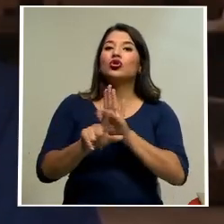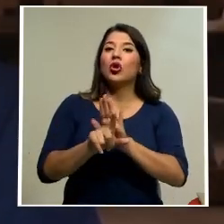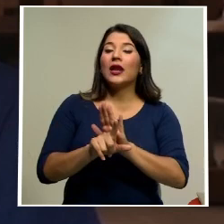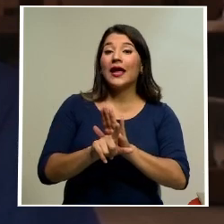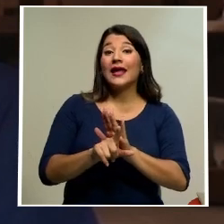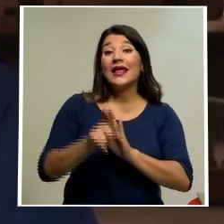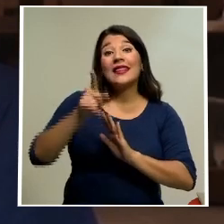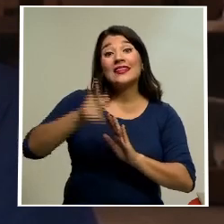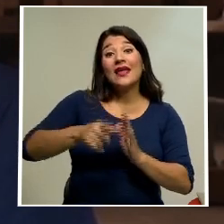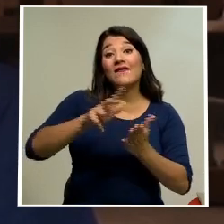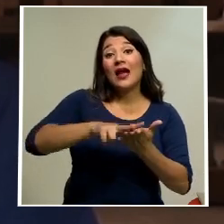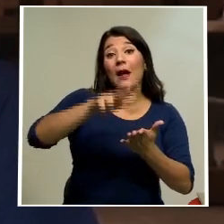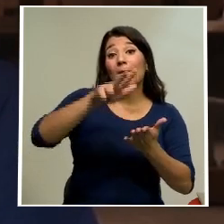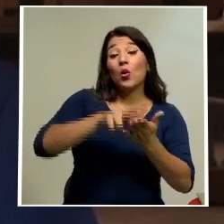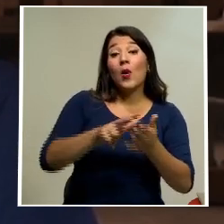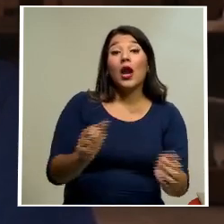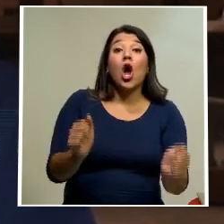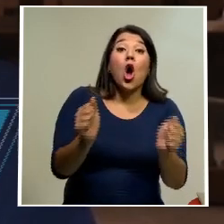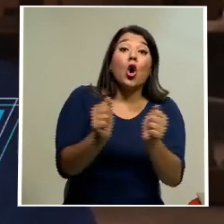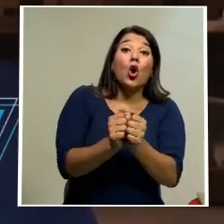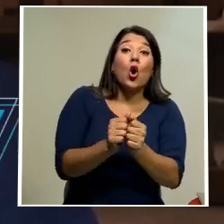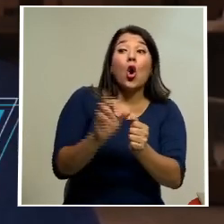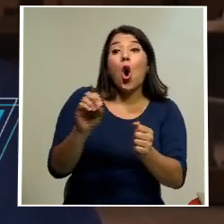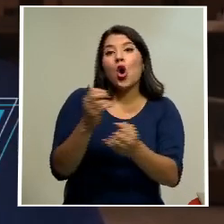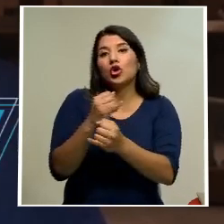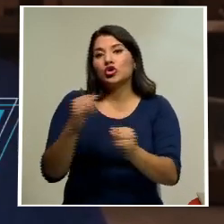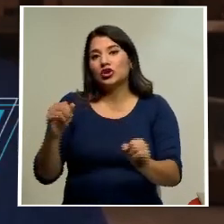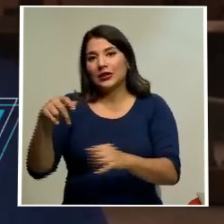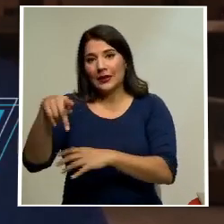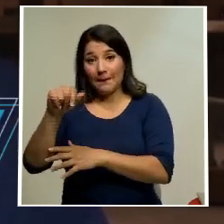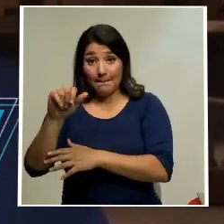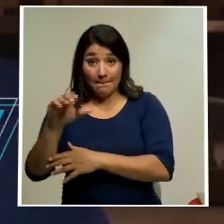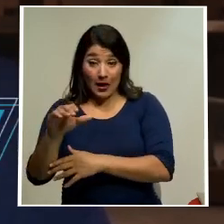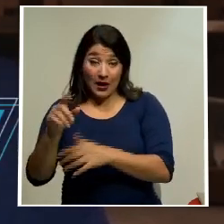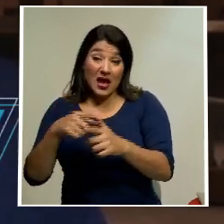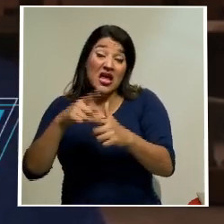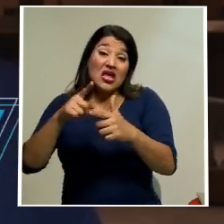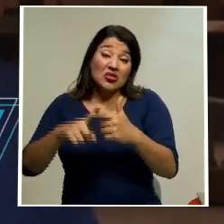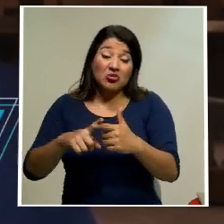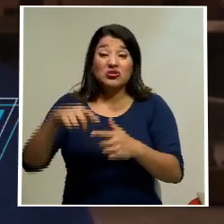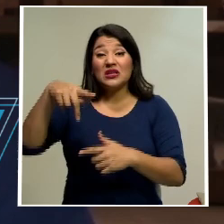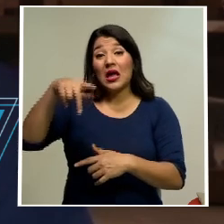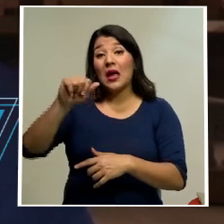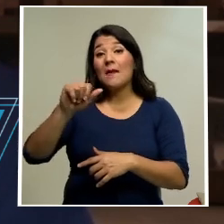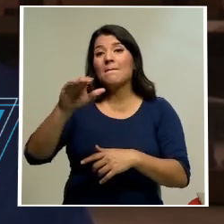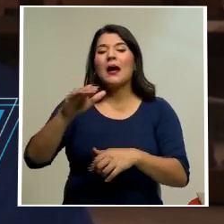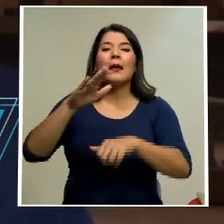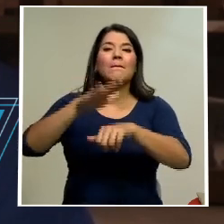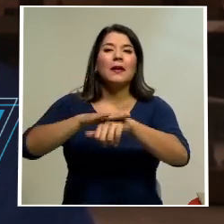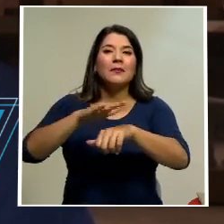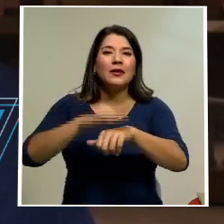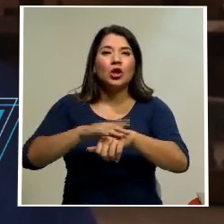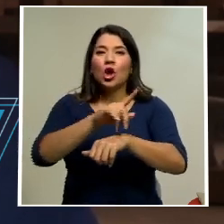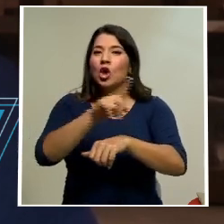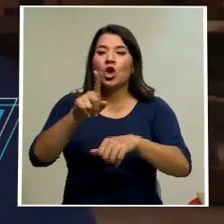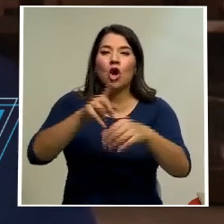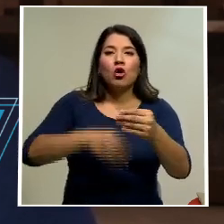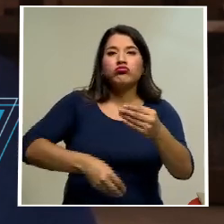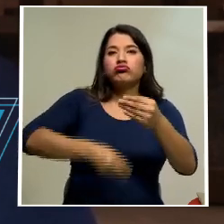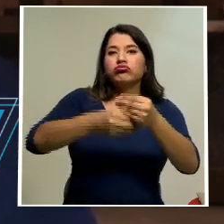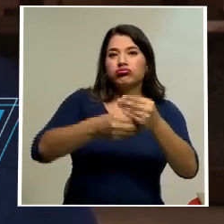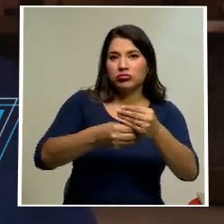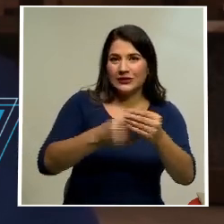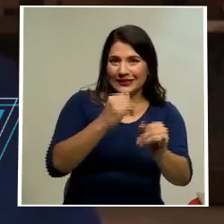aprobar con o sin el PAC, y que la entrada del PAC permitió, por ejemplo, que no entraran las instituciones en competencia, que no entraran